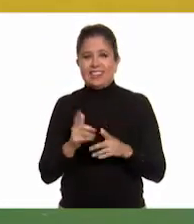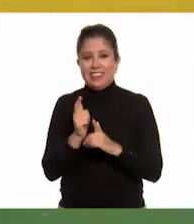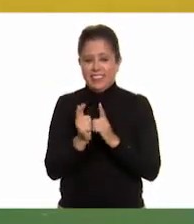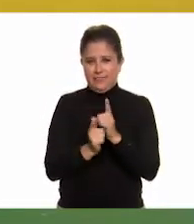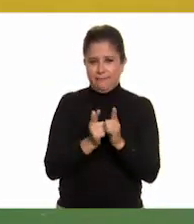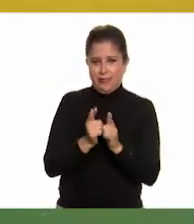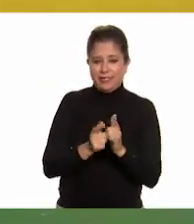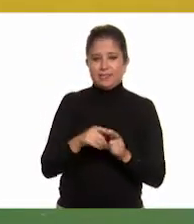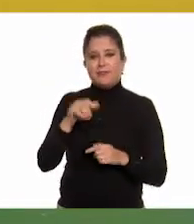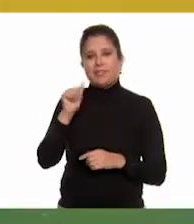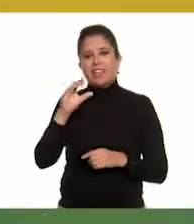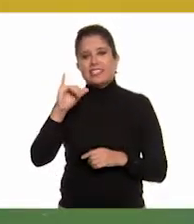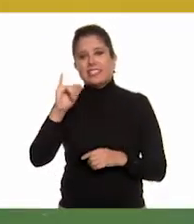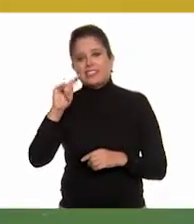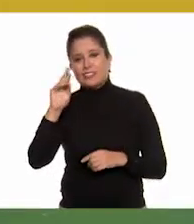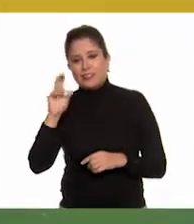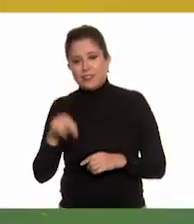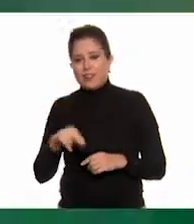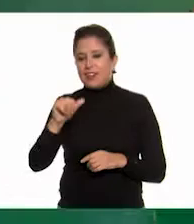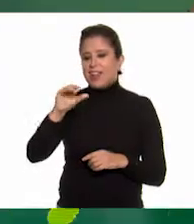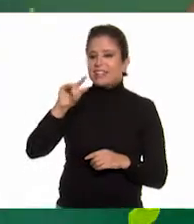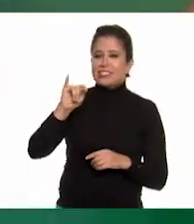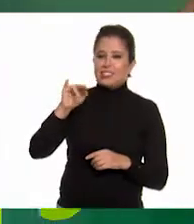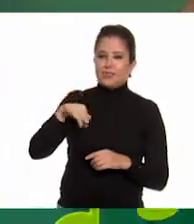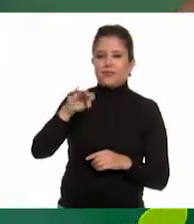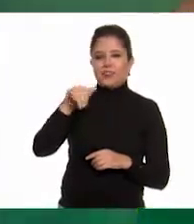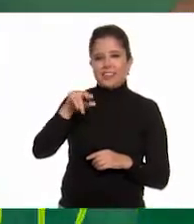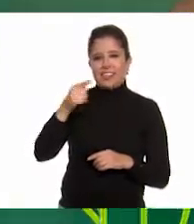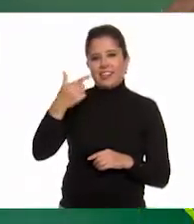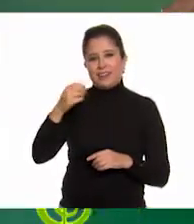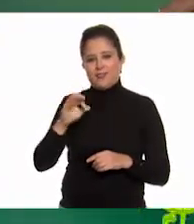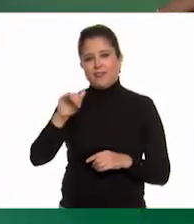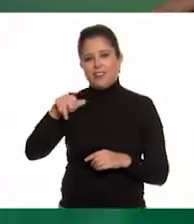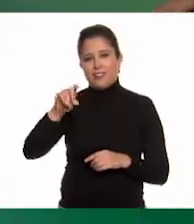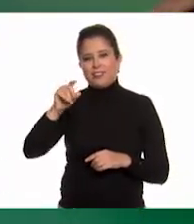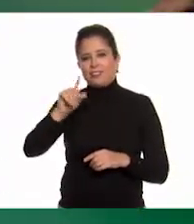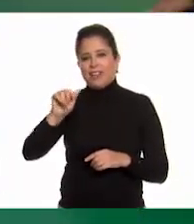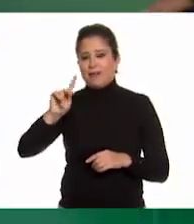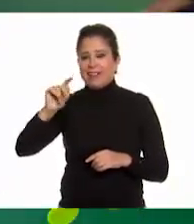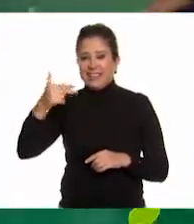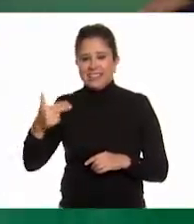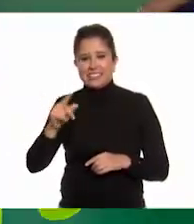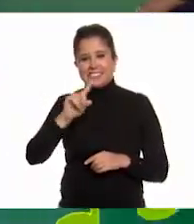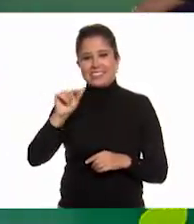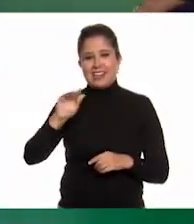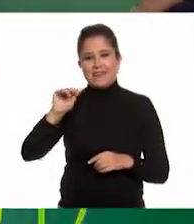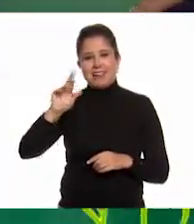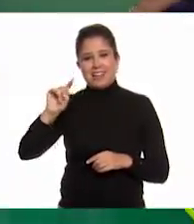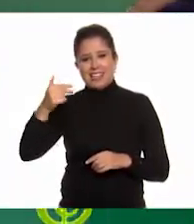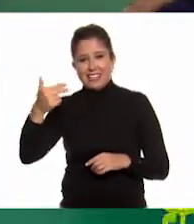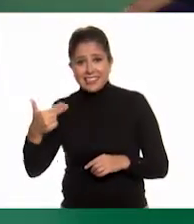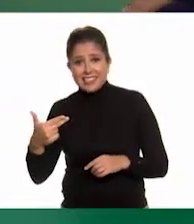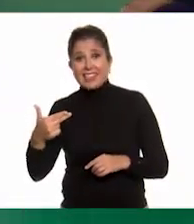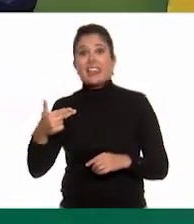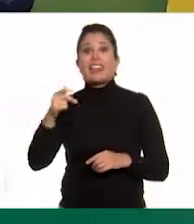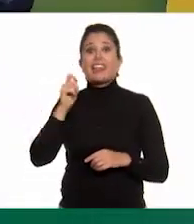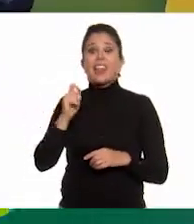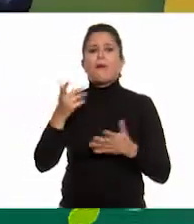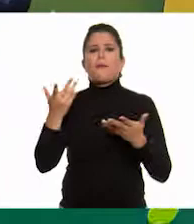Despacio. Acitrón de un fandango, sango, sango, sabaré, sabaré, que